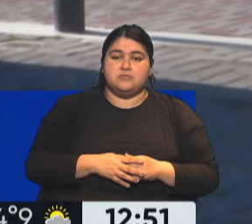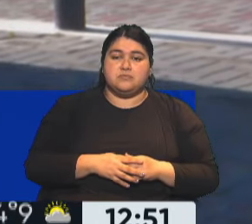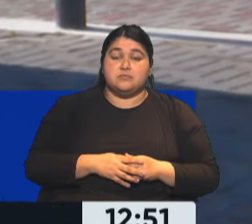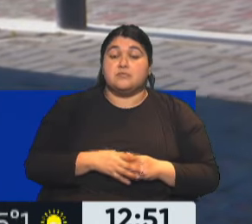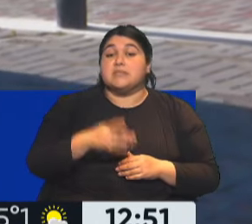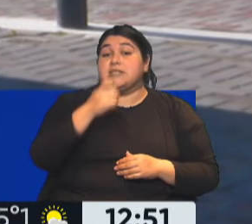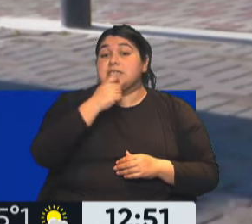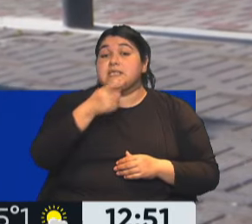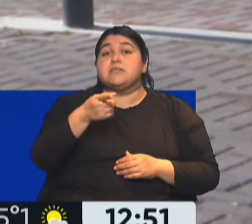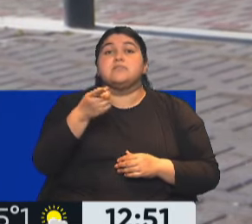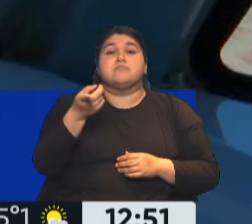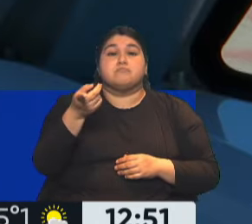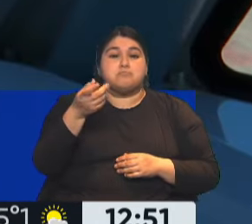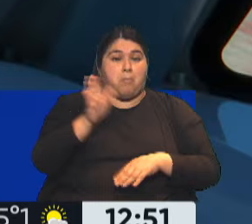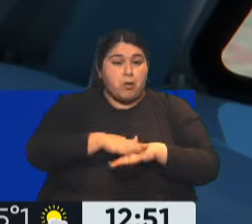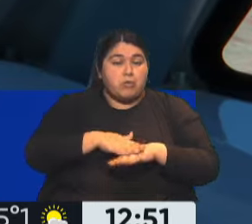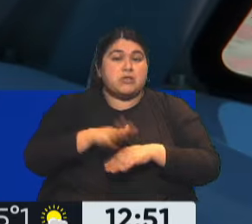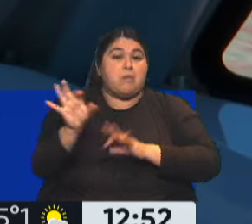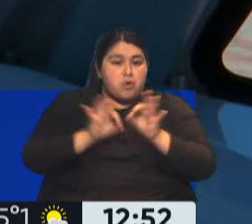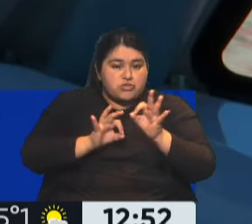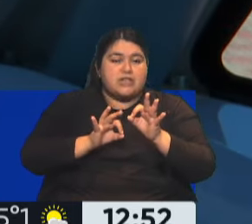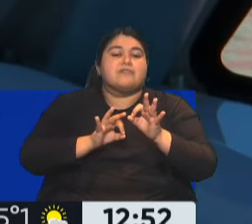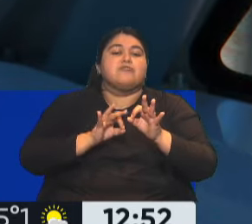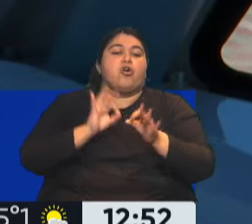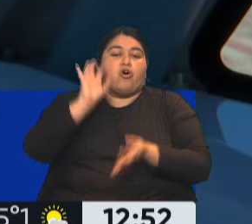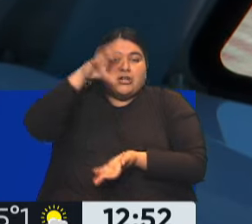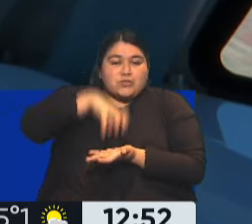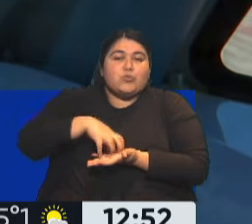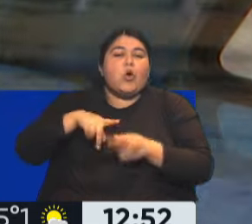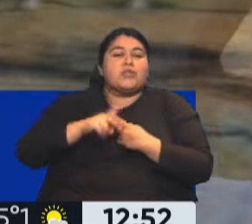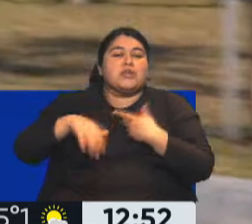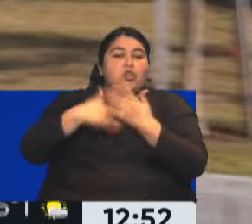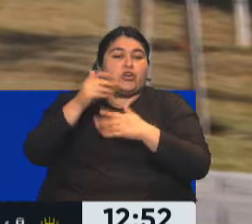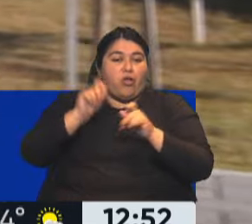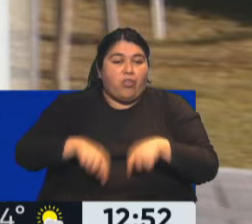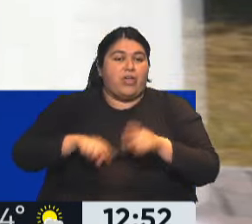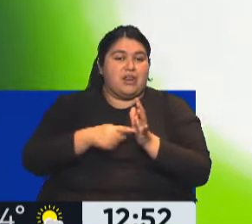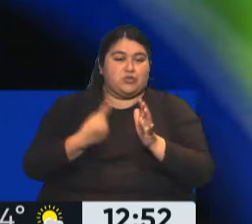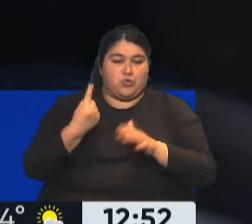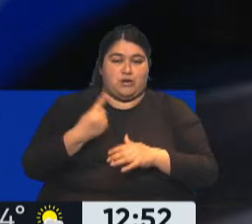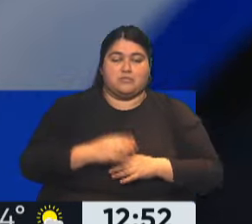El que lleva adelante el proyecto es el IDBA, el Instituto Tecnológico de Buenos Aires.